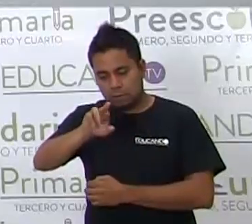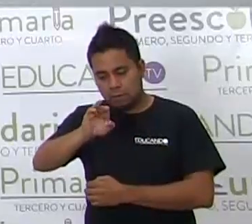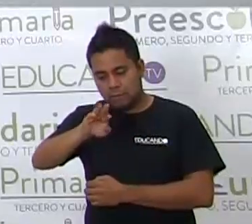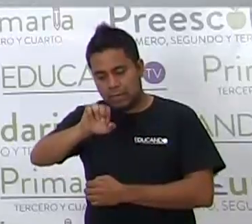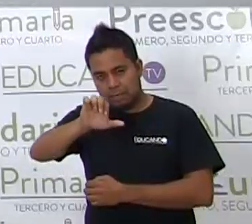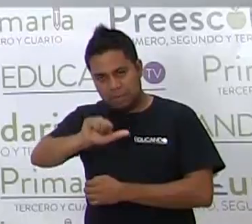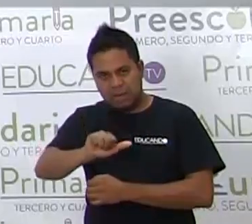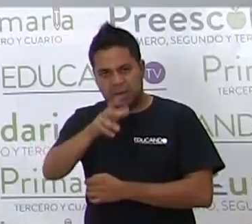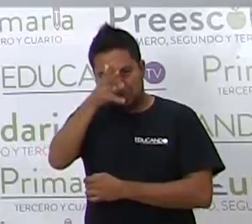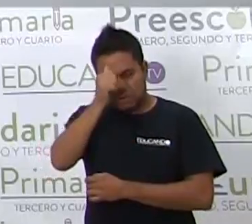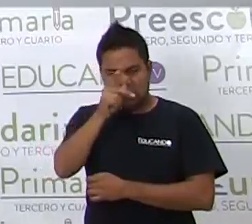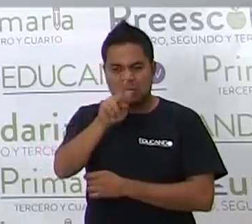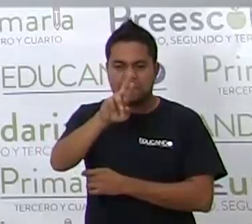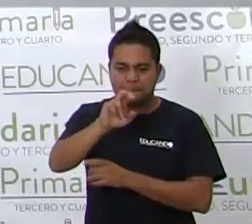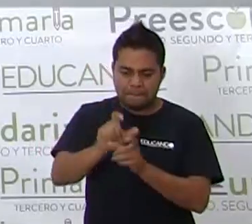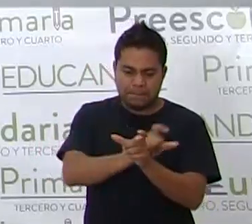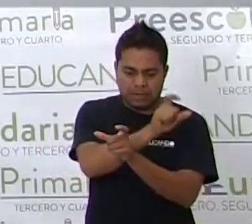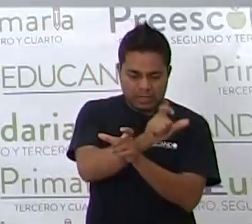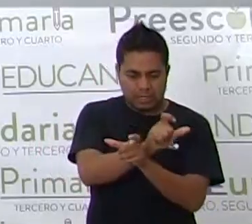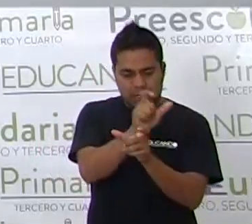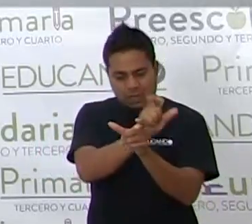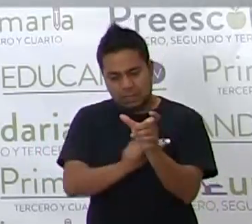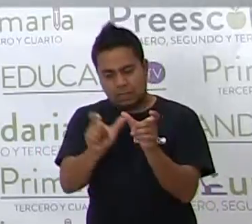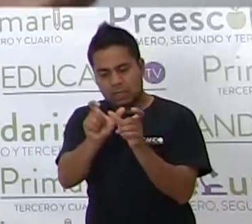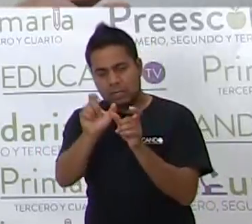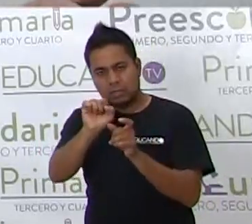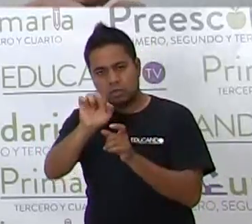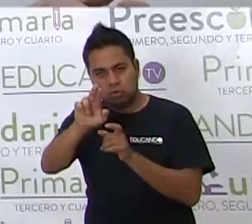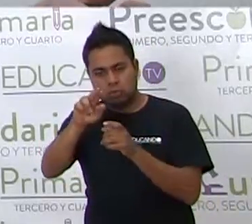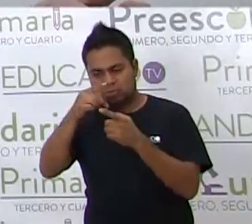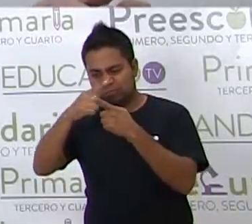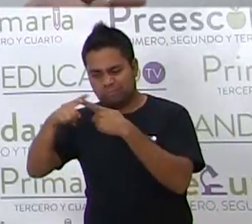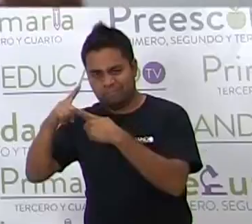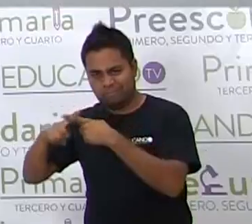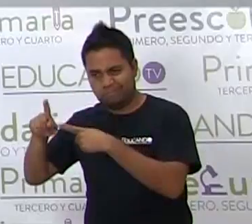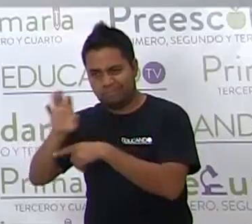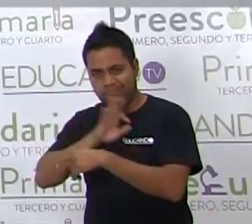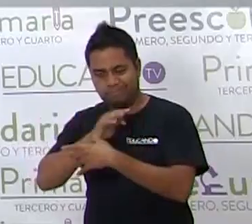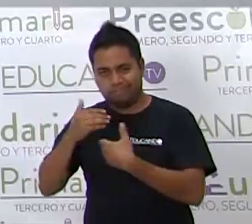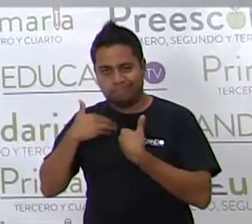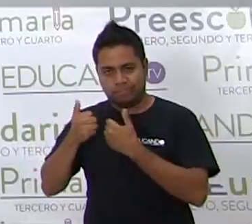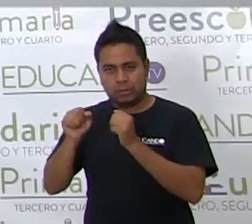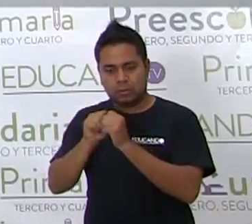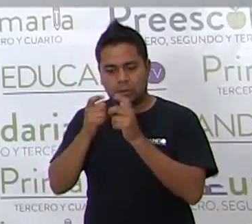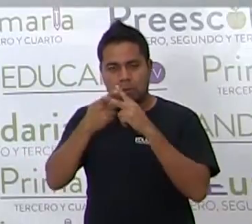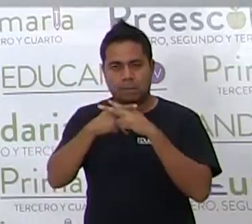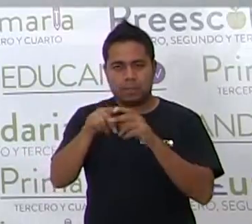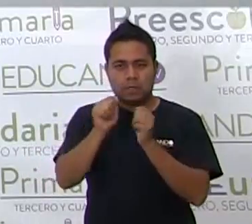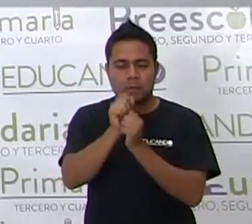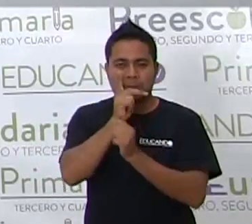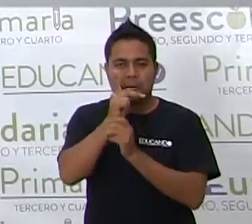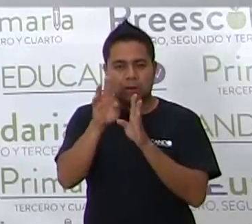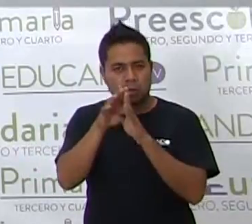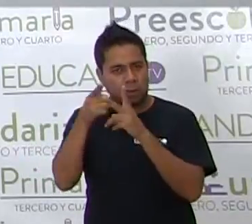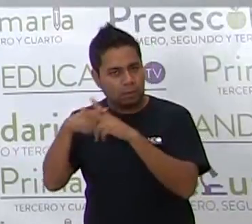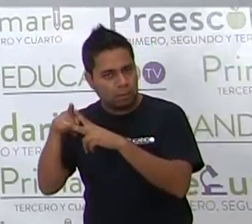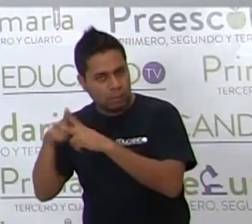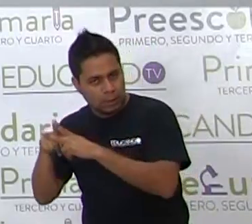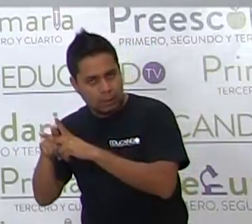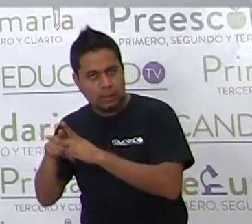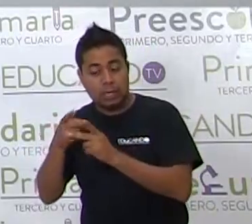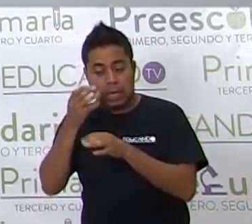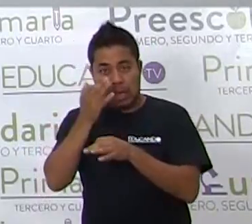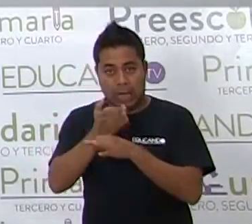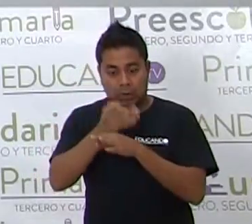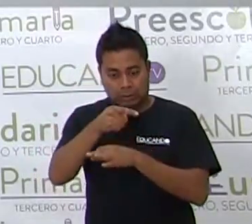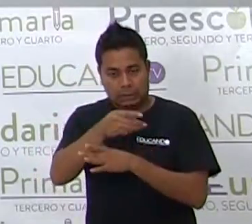el prefijo, sufijo y otros más que nos ayudaron a entender el origen de las palabras. En esta sesión